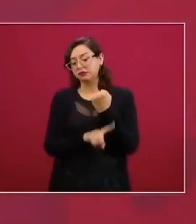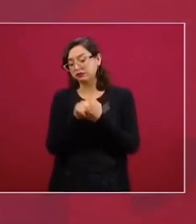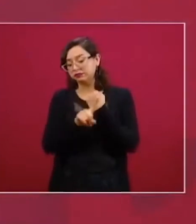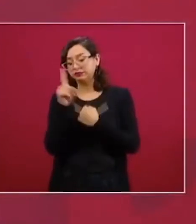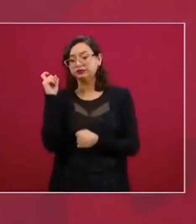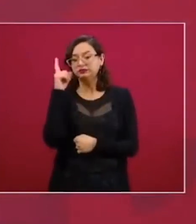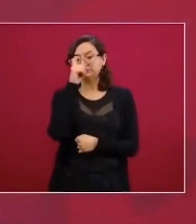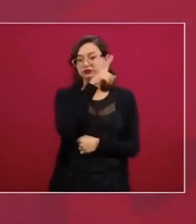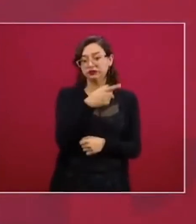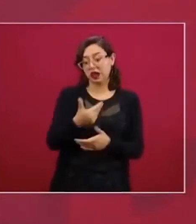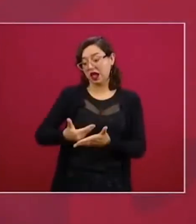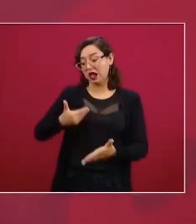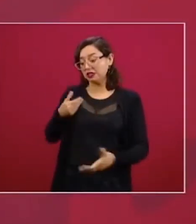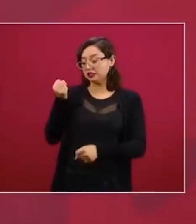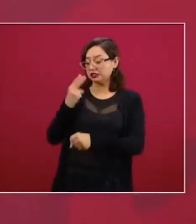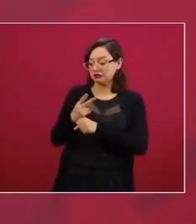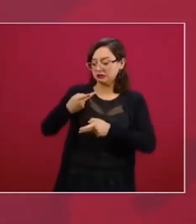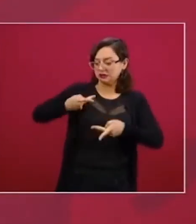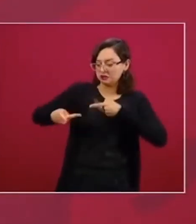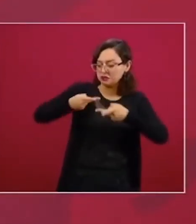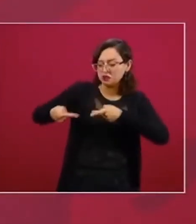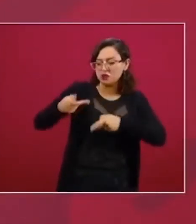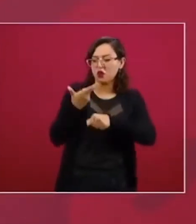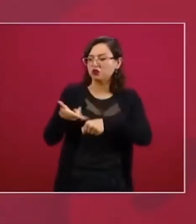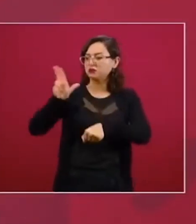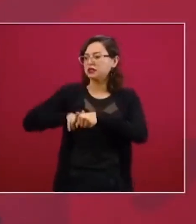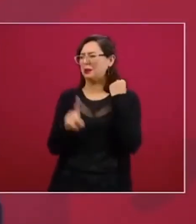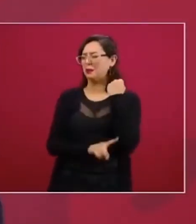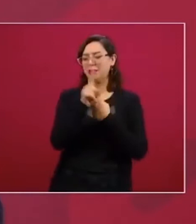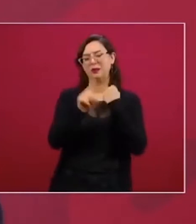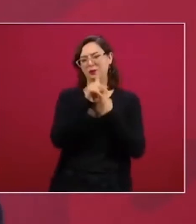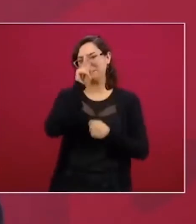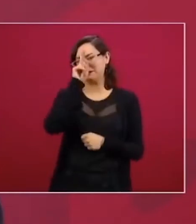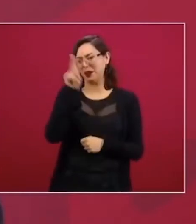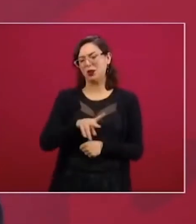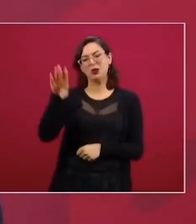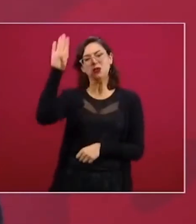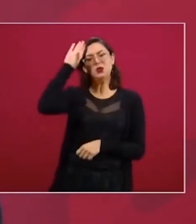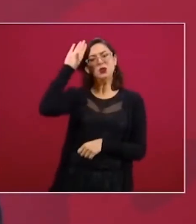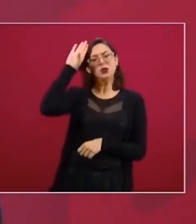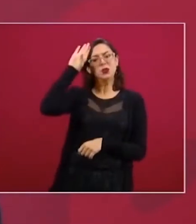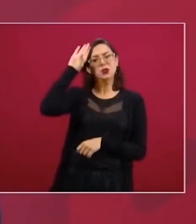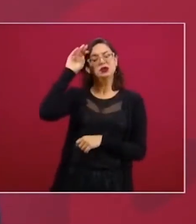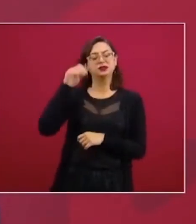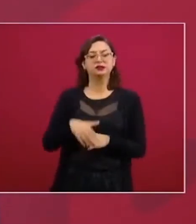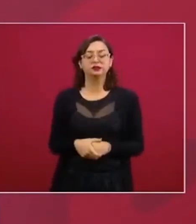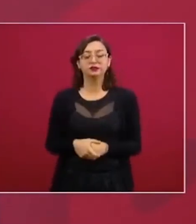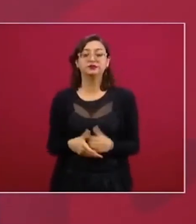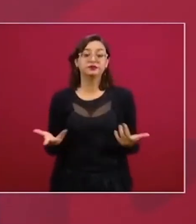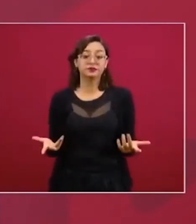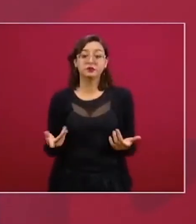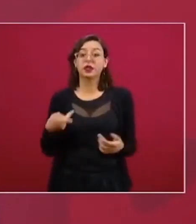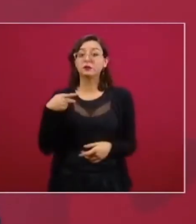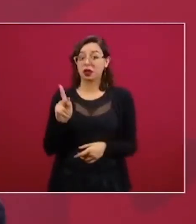que la población no cumpla con las medidas de mitigación establecidas por el consejo de salubridad general el funcionario federal señaló que viene en momentos difíciles